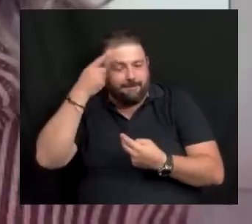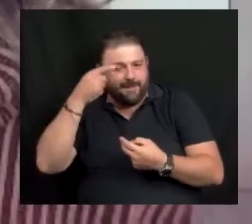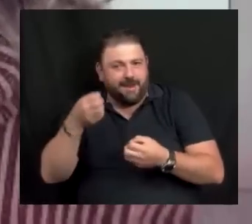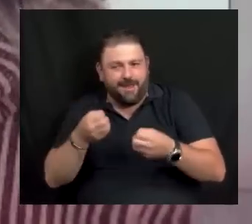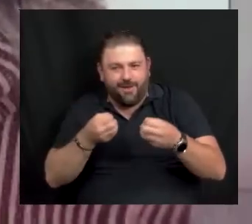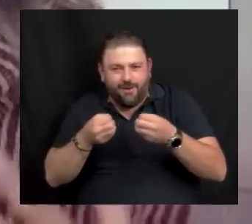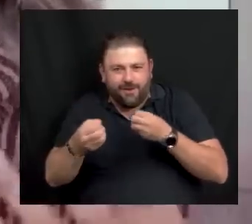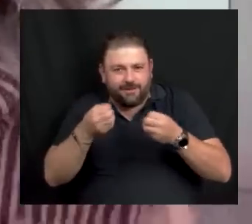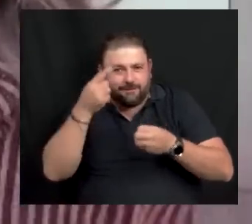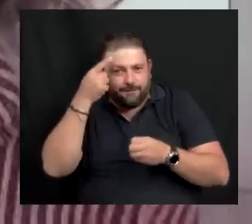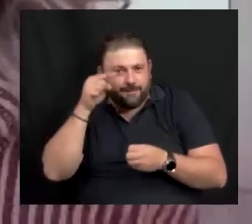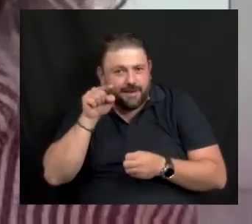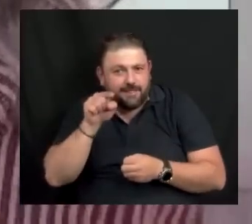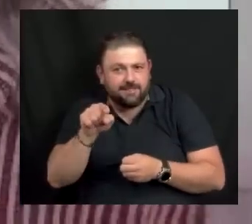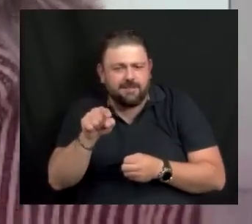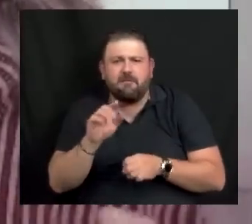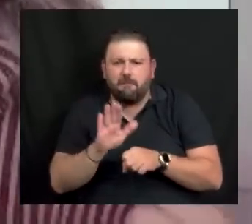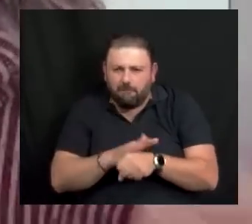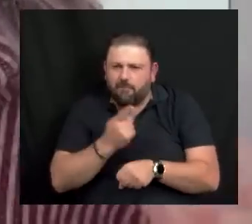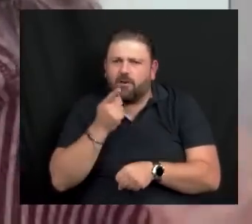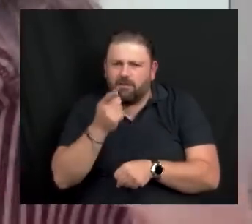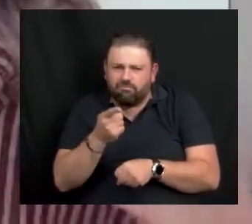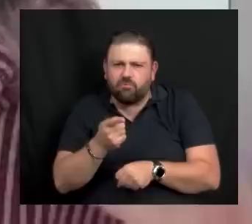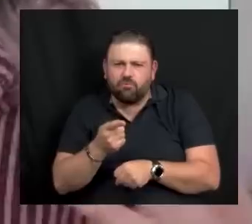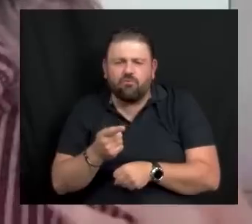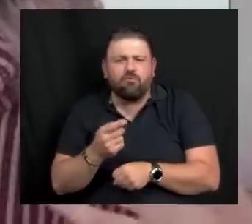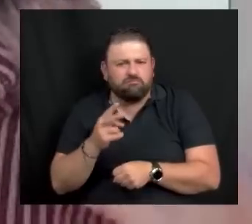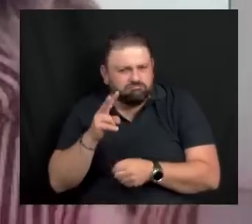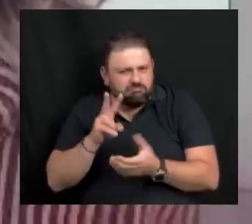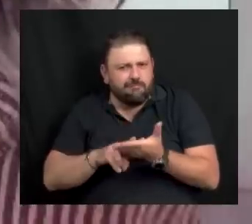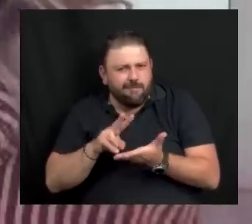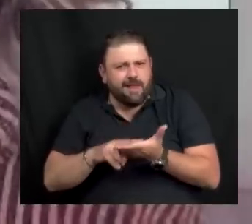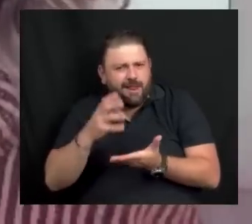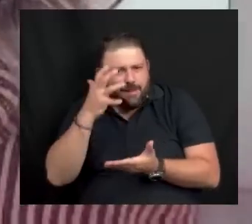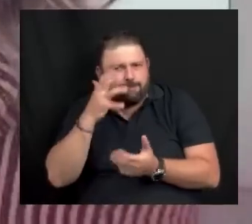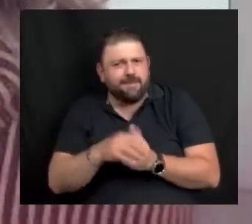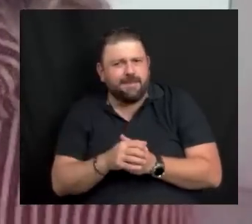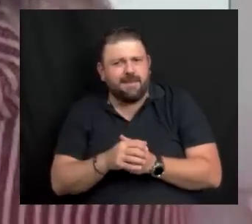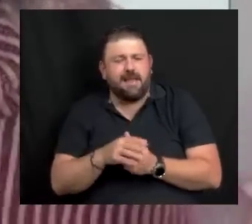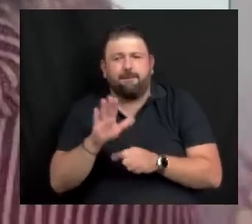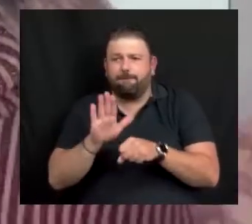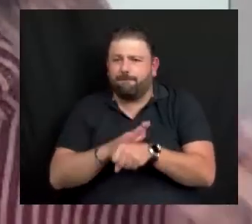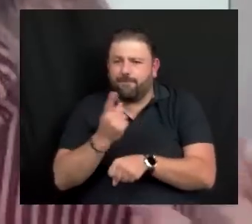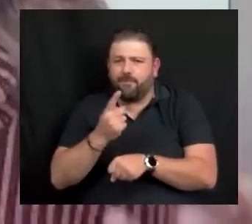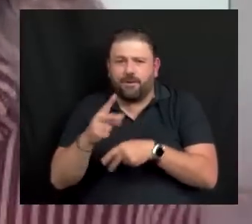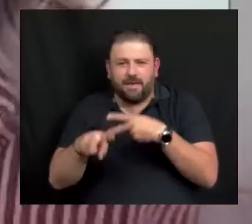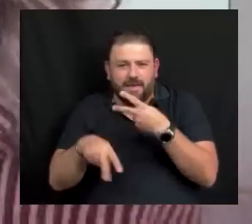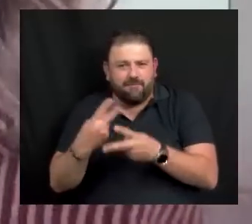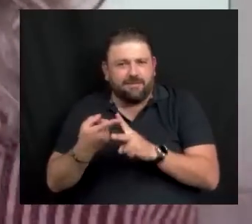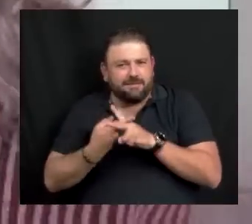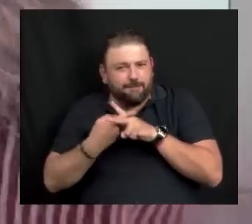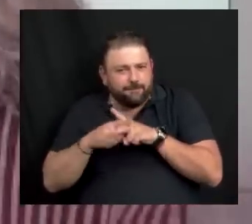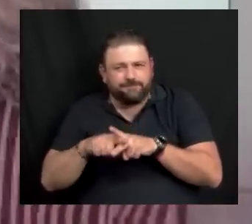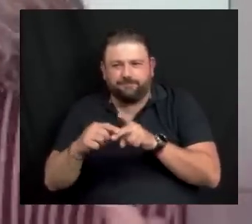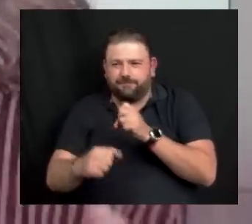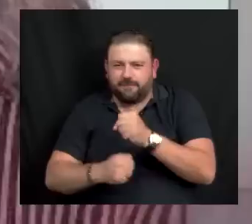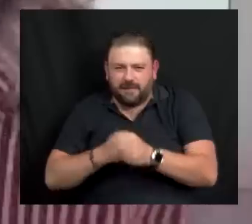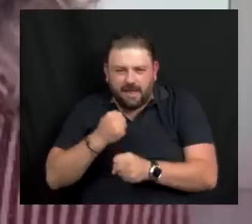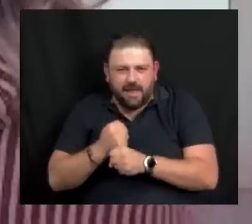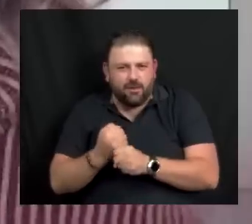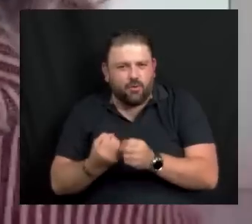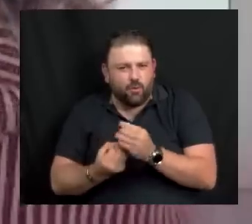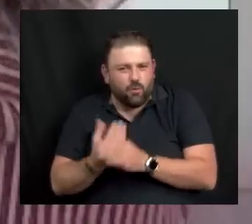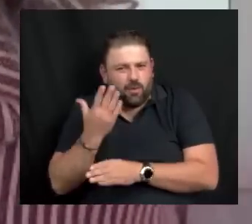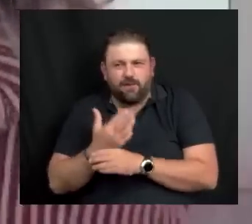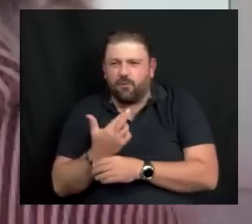ti, porque te lo mereces, porque vas a empezar otro nuevo año, porque estamos preparando lo mejor para